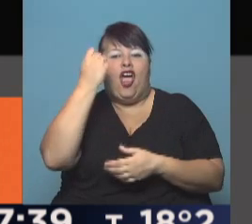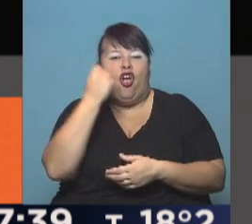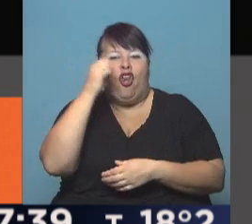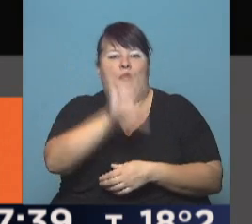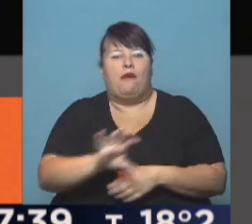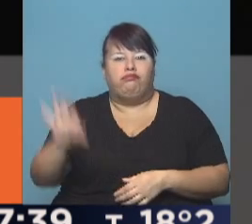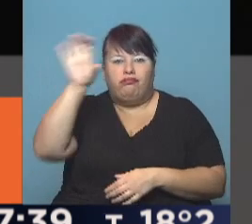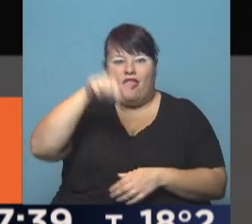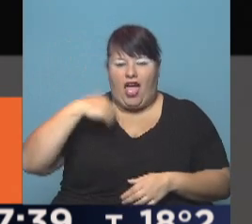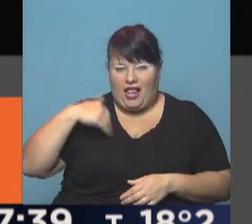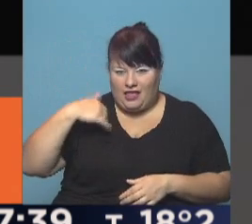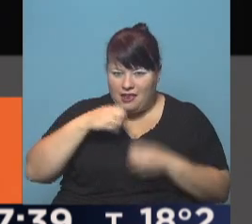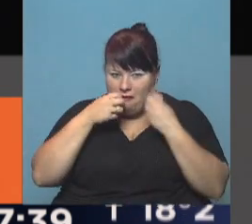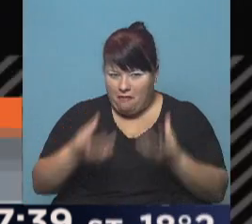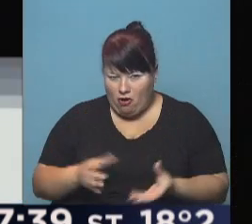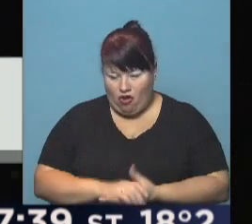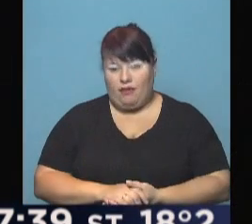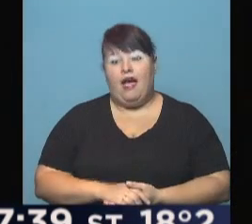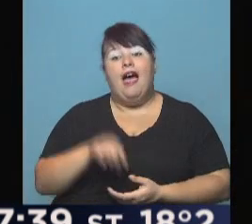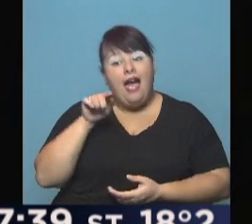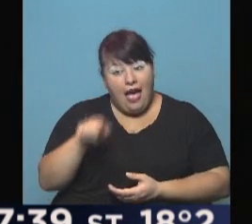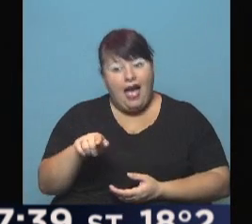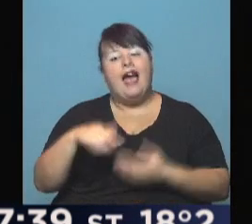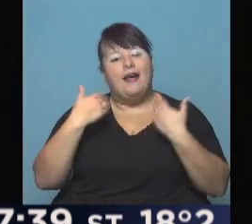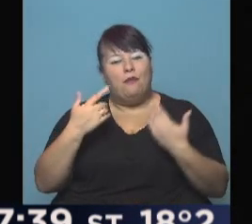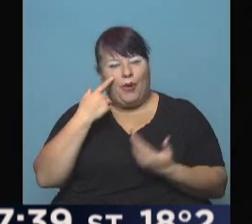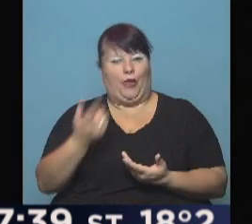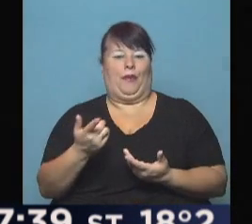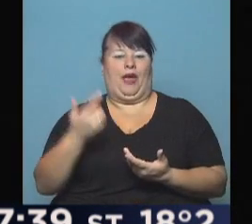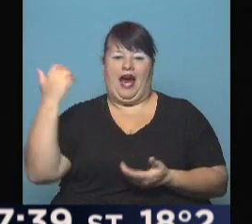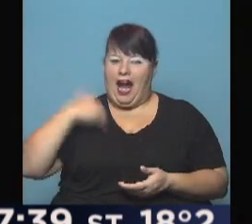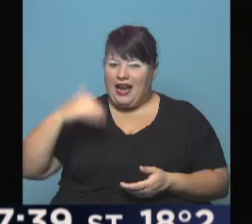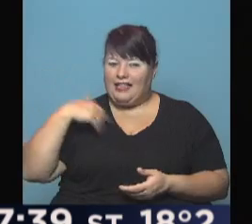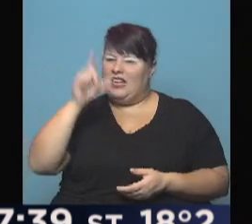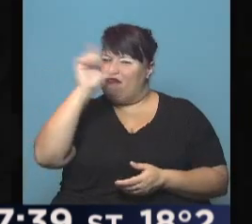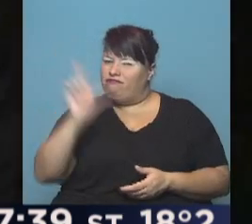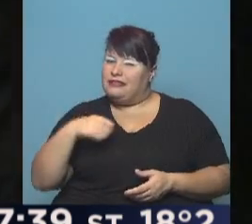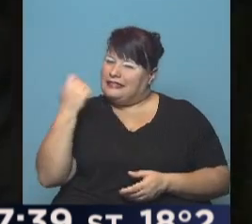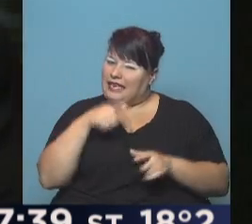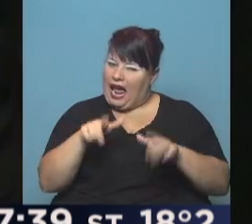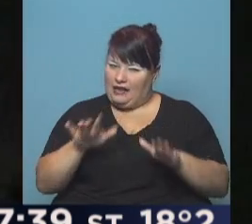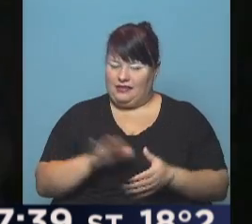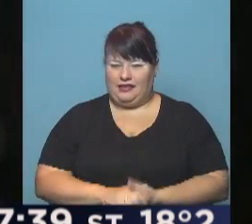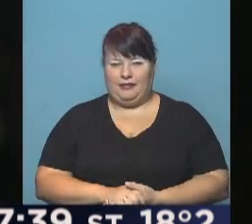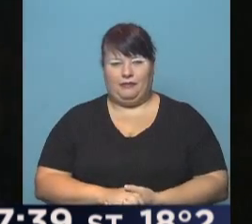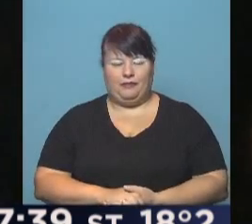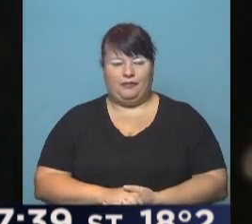economía regional de este país. Y ahí es donde vamos a ver esa Argentina federal que todos queremos.